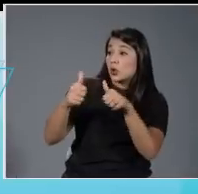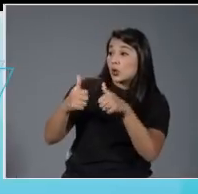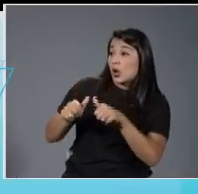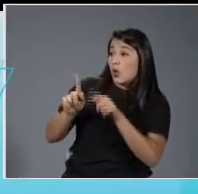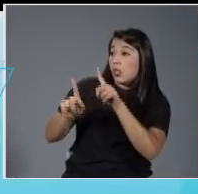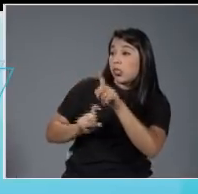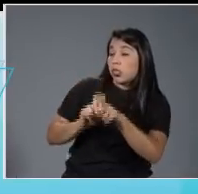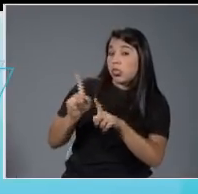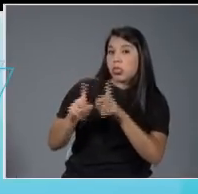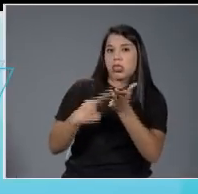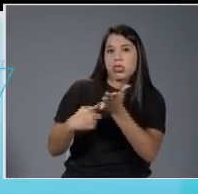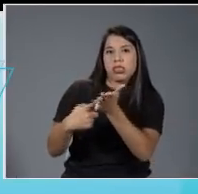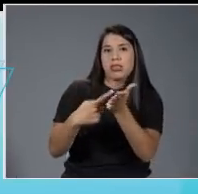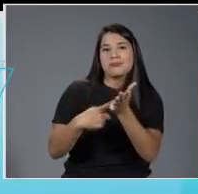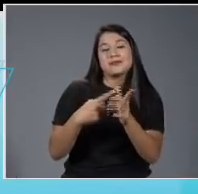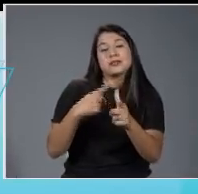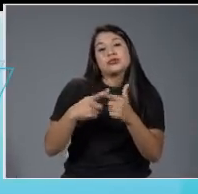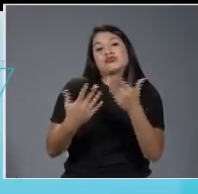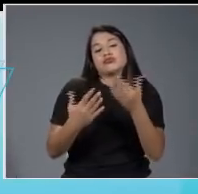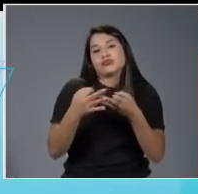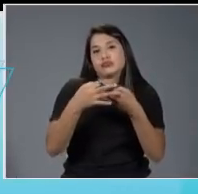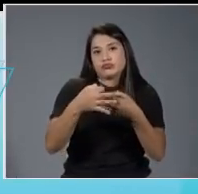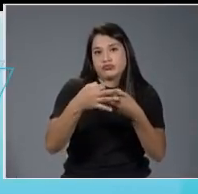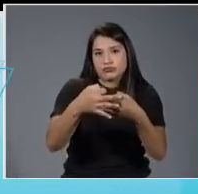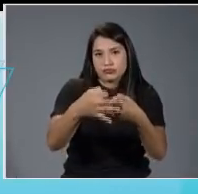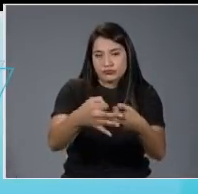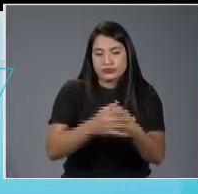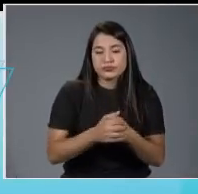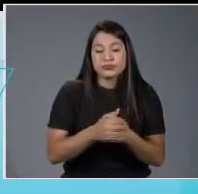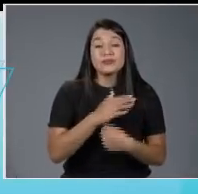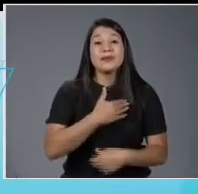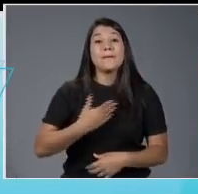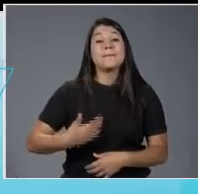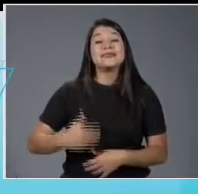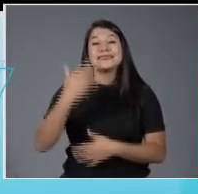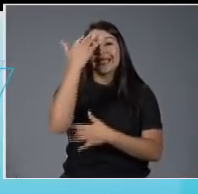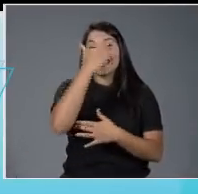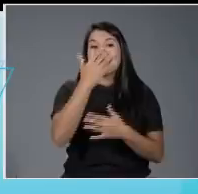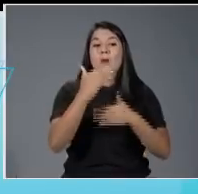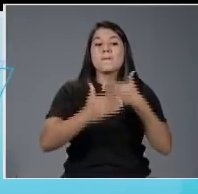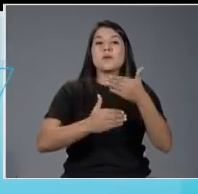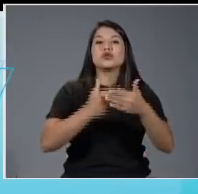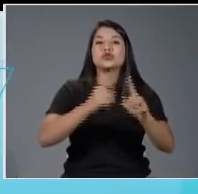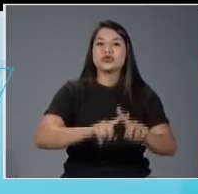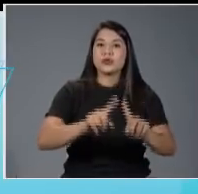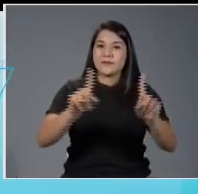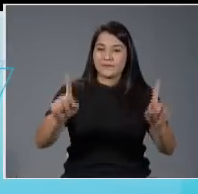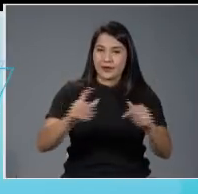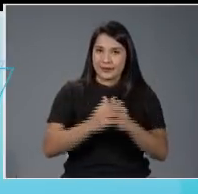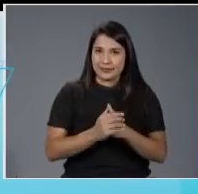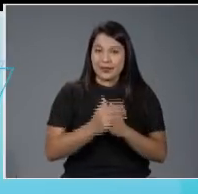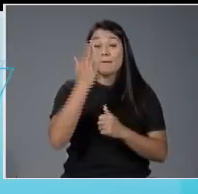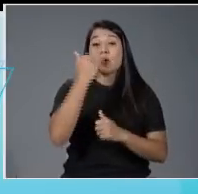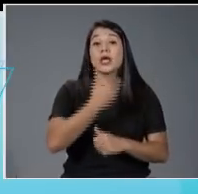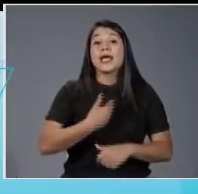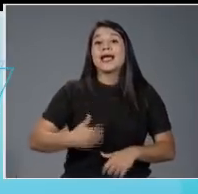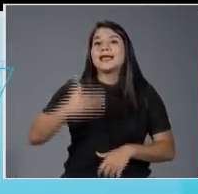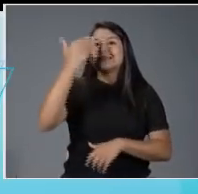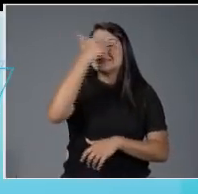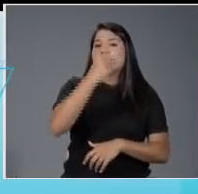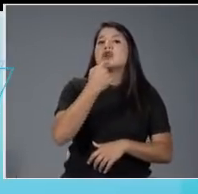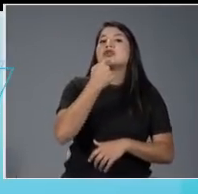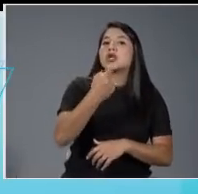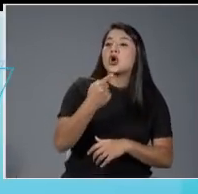de nombramiento él quería que se fuera diferente. ¿En qué consistía esa diferencia? En que él iba a tomar la opinión de las personas que él ya